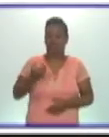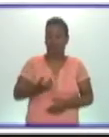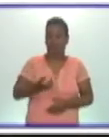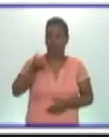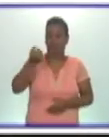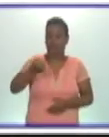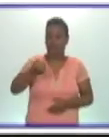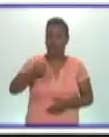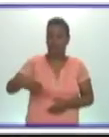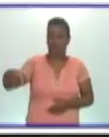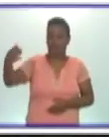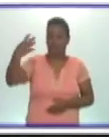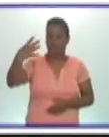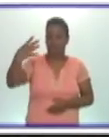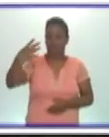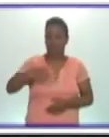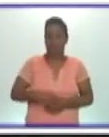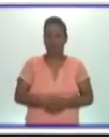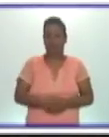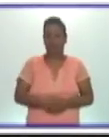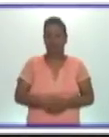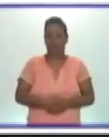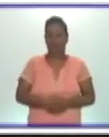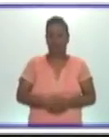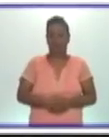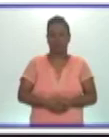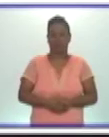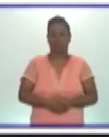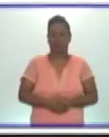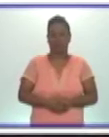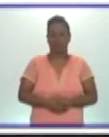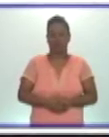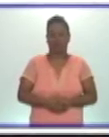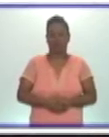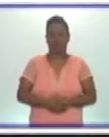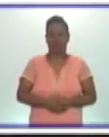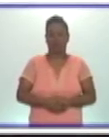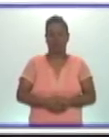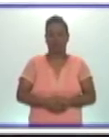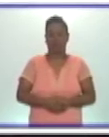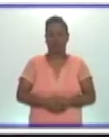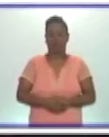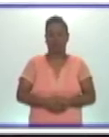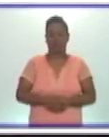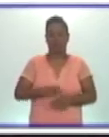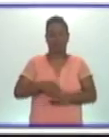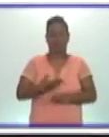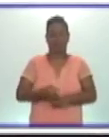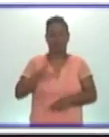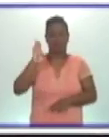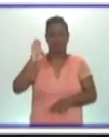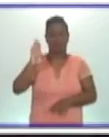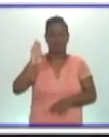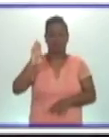al cuadrado es igual a a elevado a la cuarta. Y como vemos, el b al cubo no está